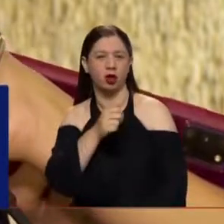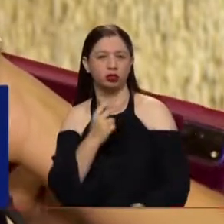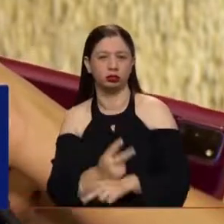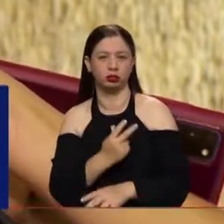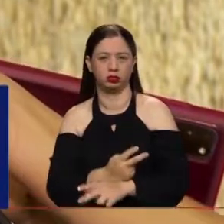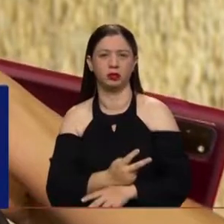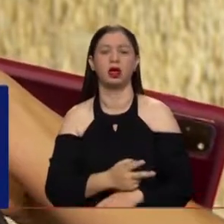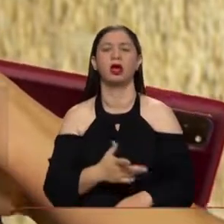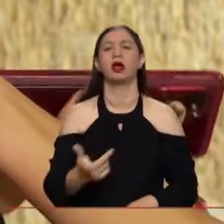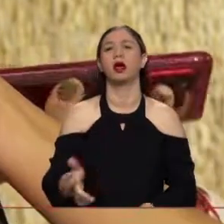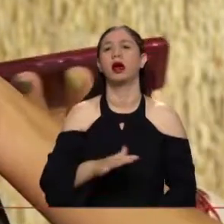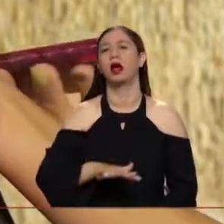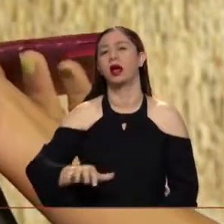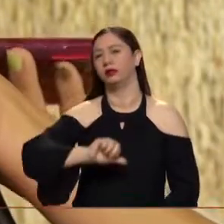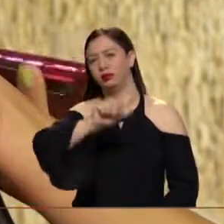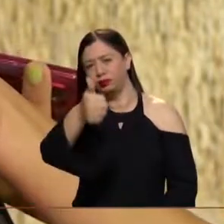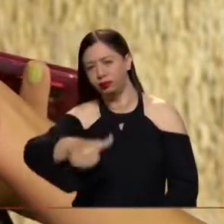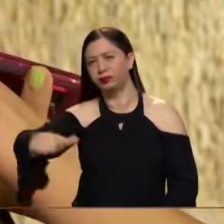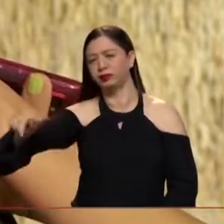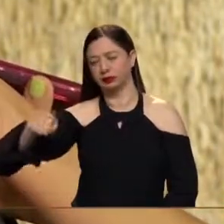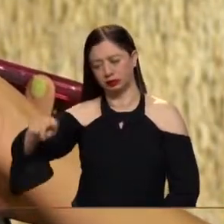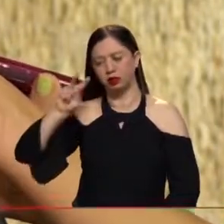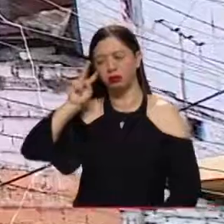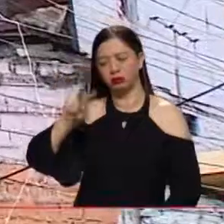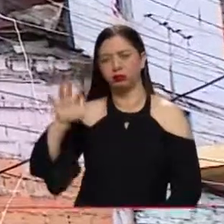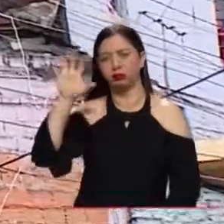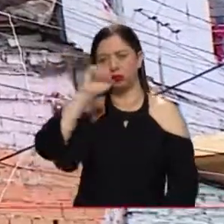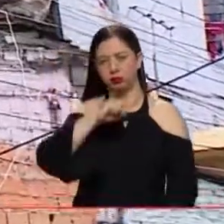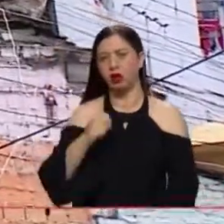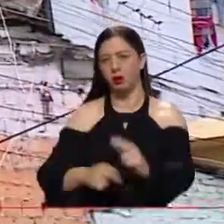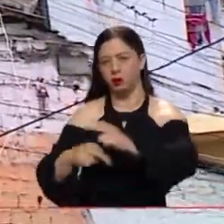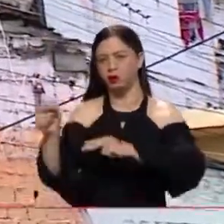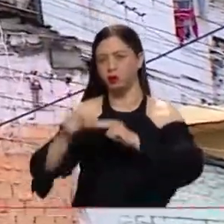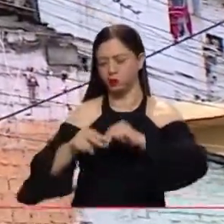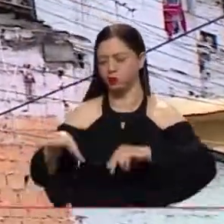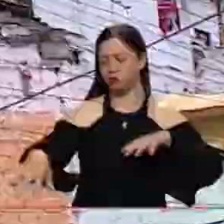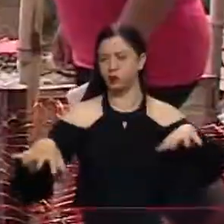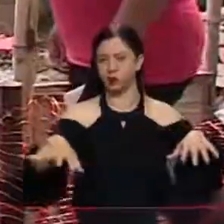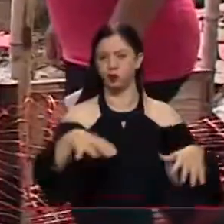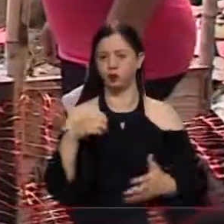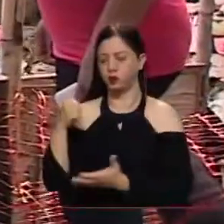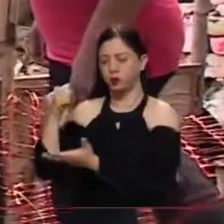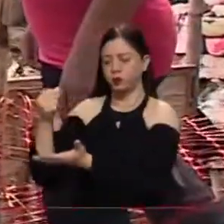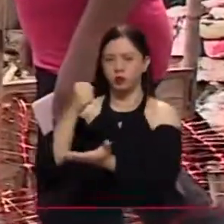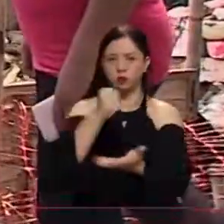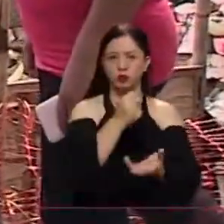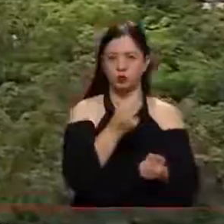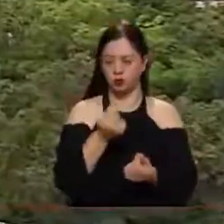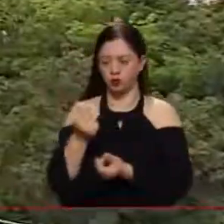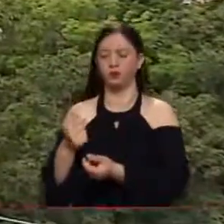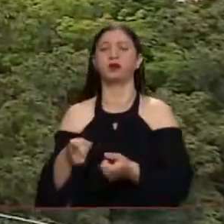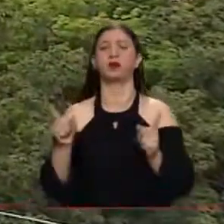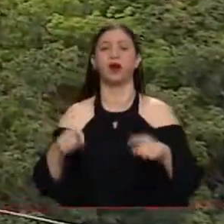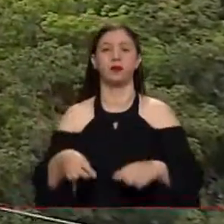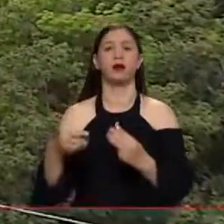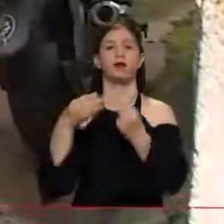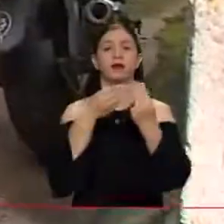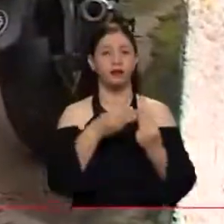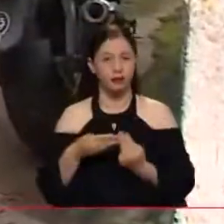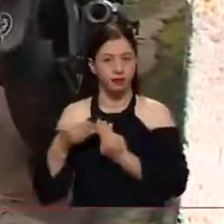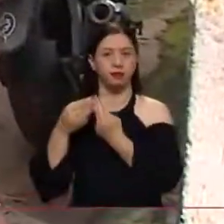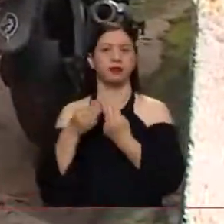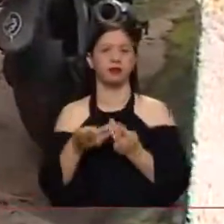Ya infraestructura presentó detallado, obra por obra, presupuesto por presupuesto. Lo mismo lo hizo en Cali